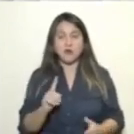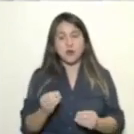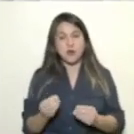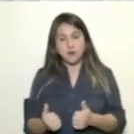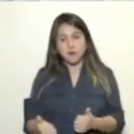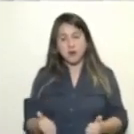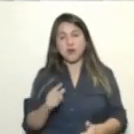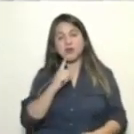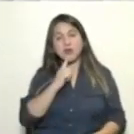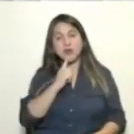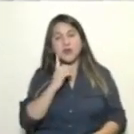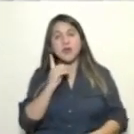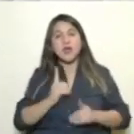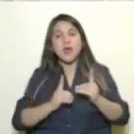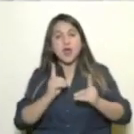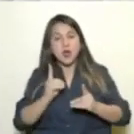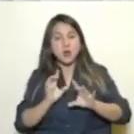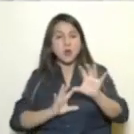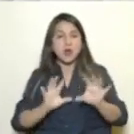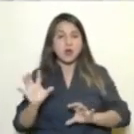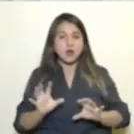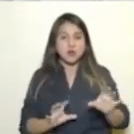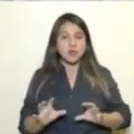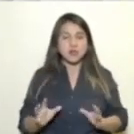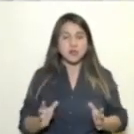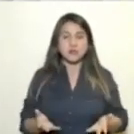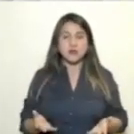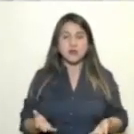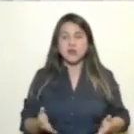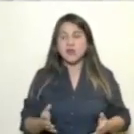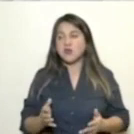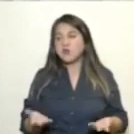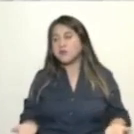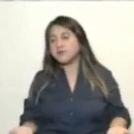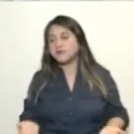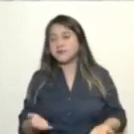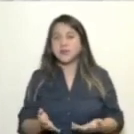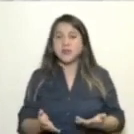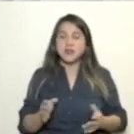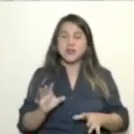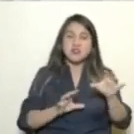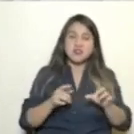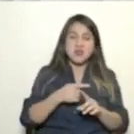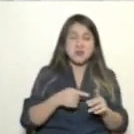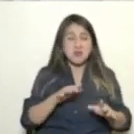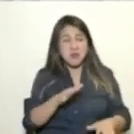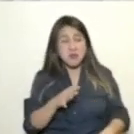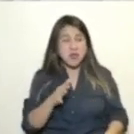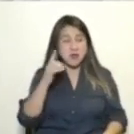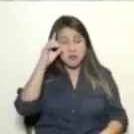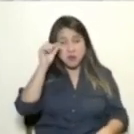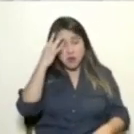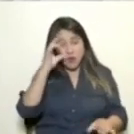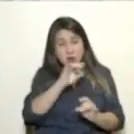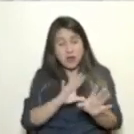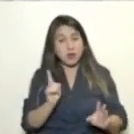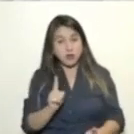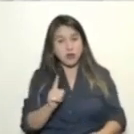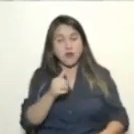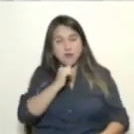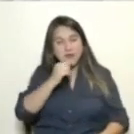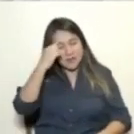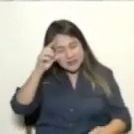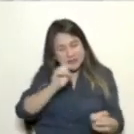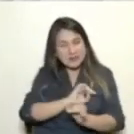en determinadas cosas medias aguas. Hay que tener claridad. Y a ratos